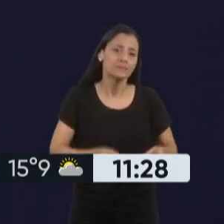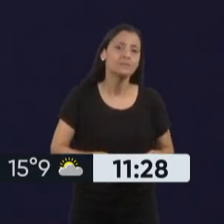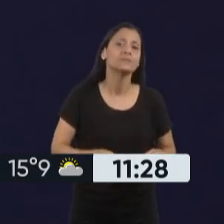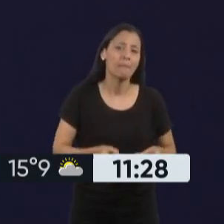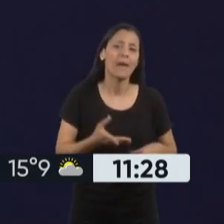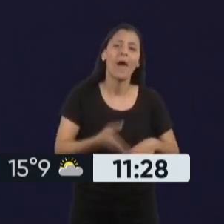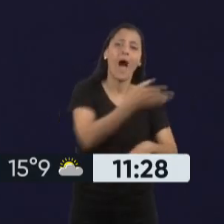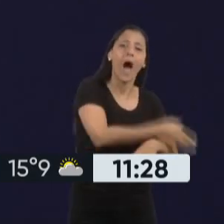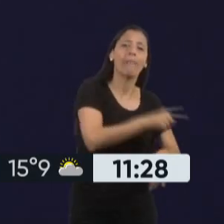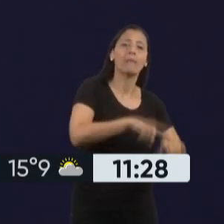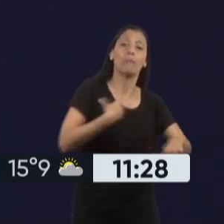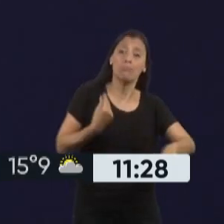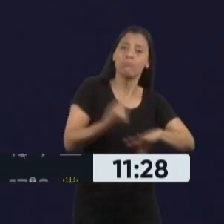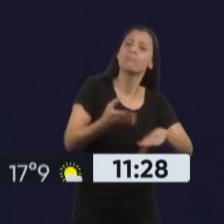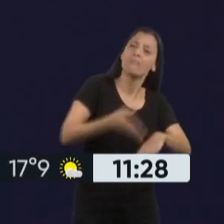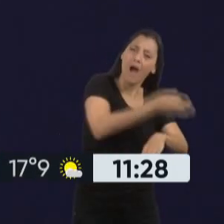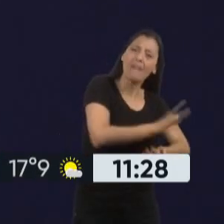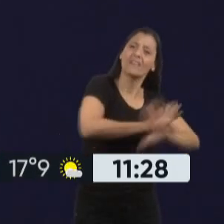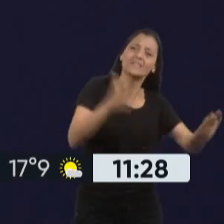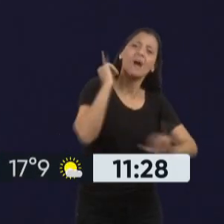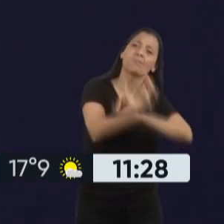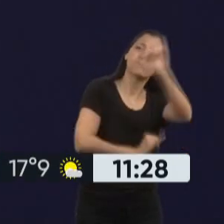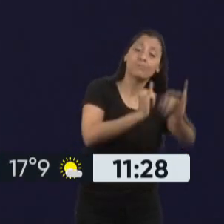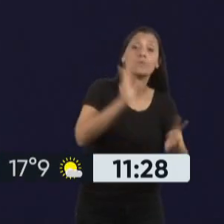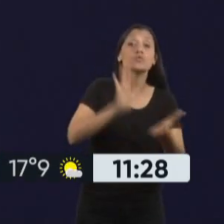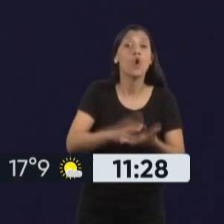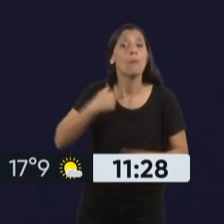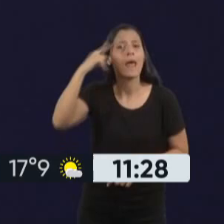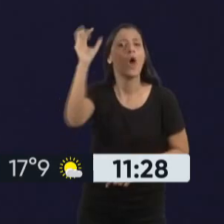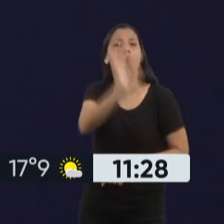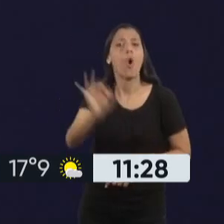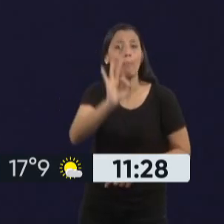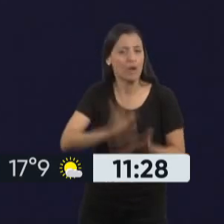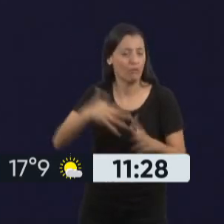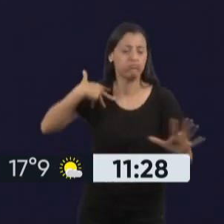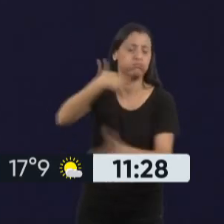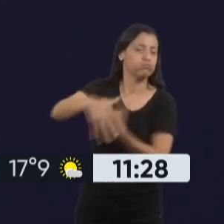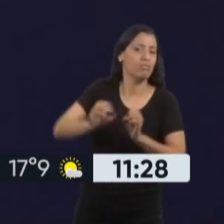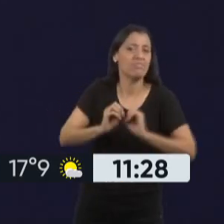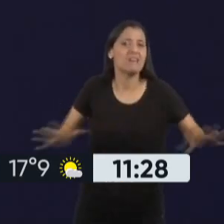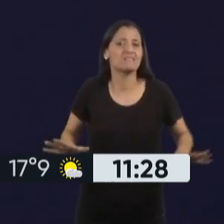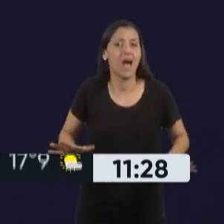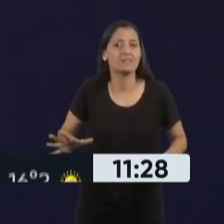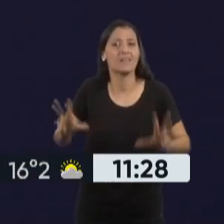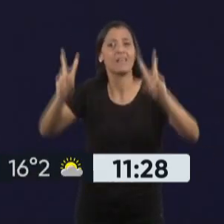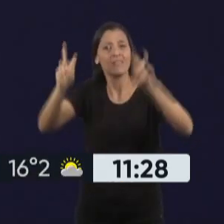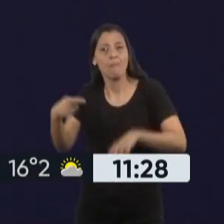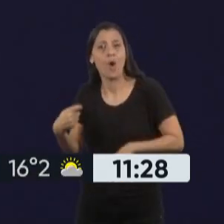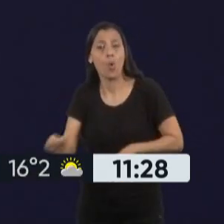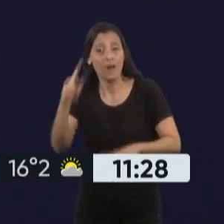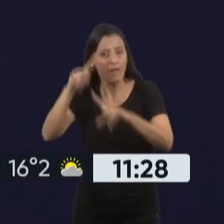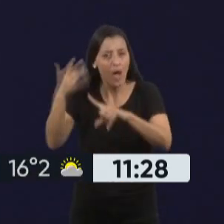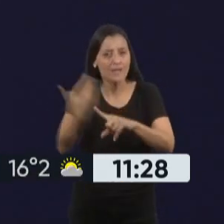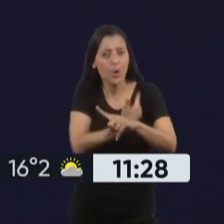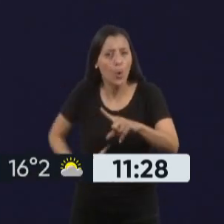de ser funcionario, sobre el desastre que han hecho con los jubilados. Ni siquiera el gobierno anterior, digamos,